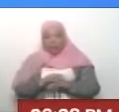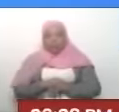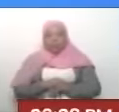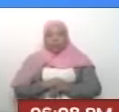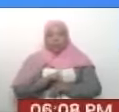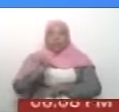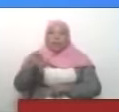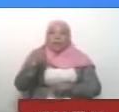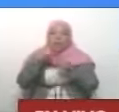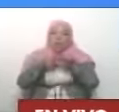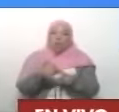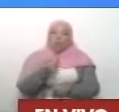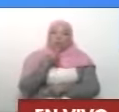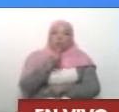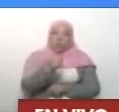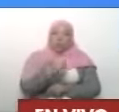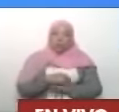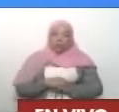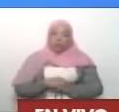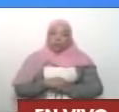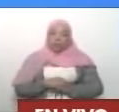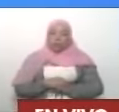Primer dato.